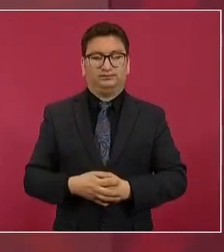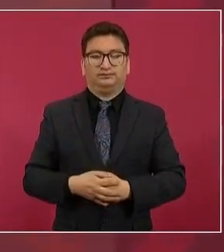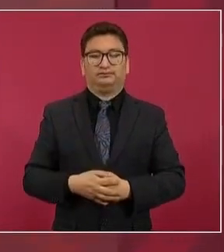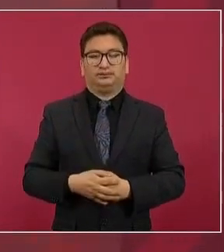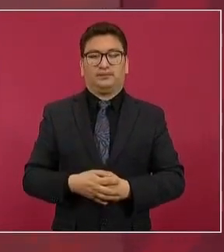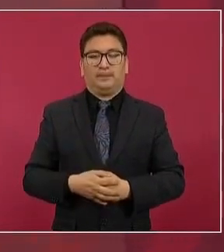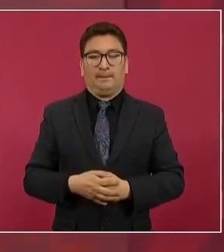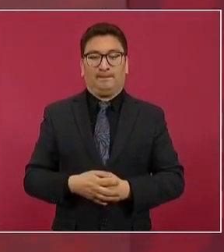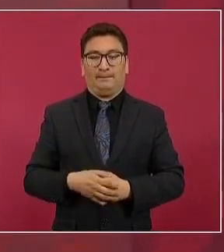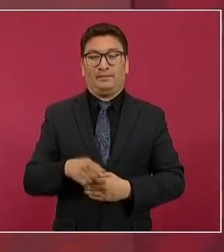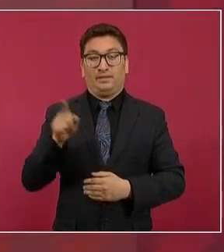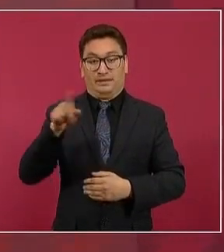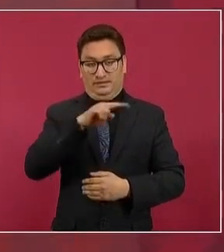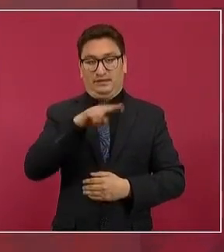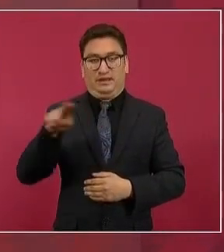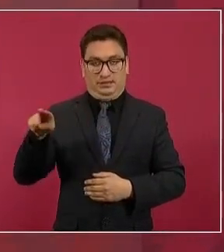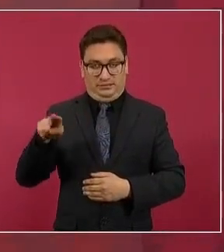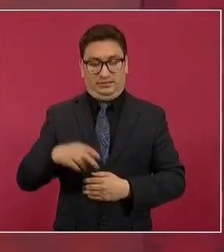de Nayarit,